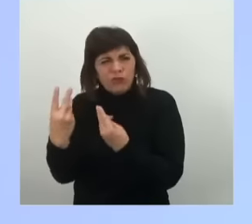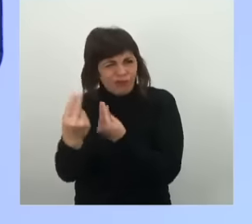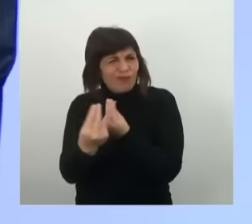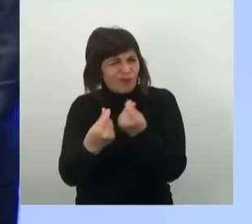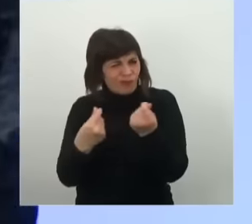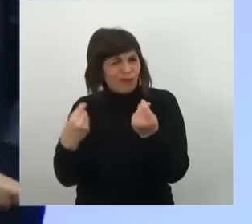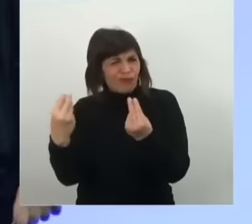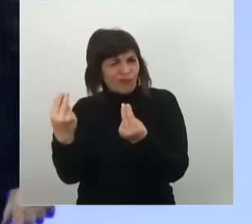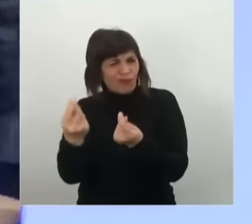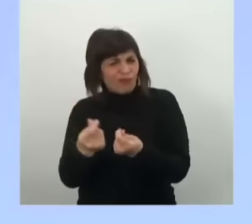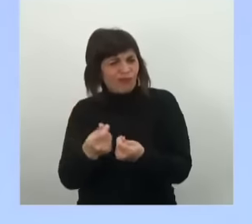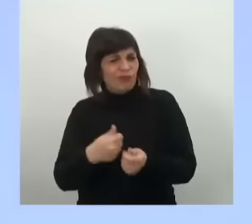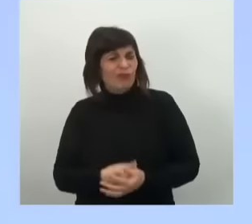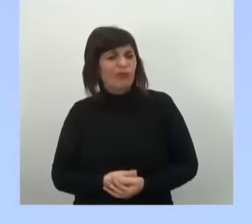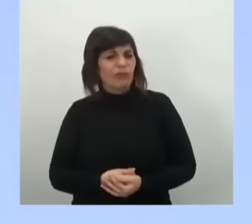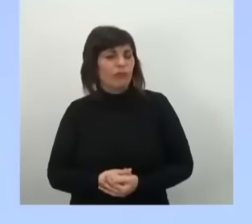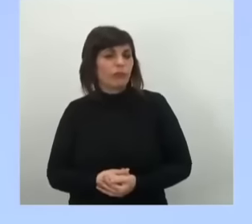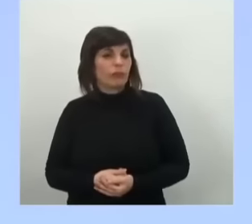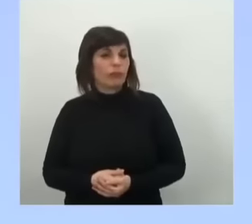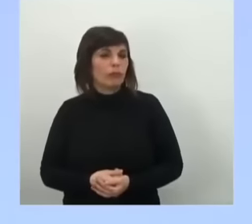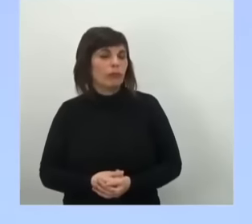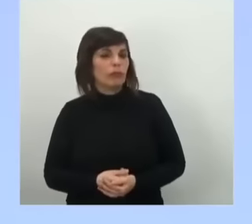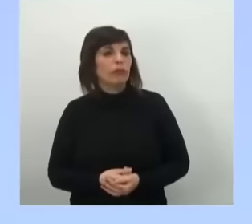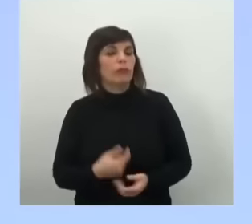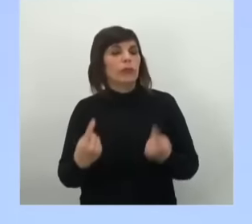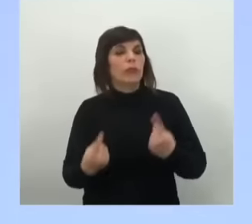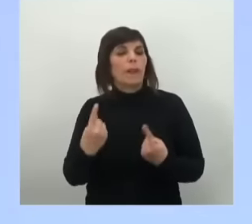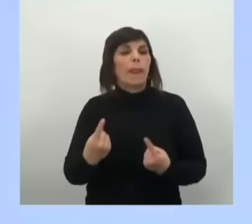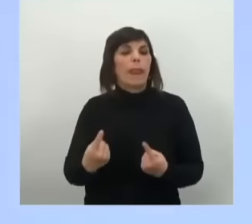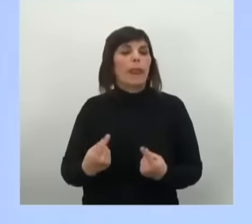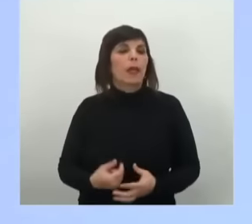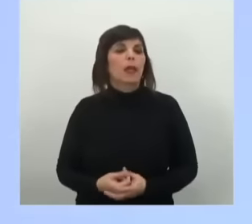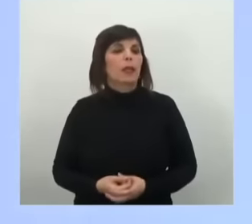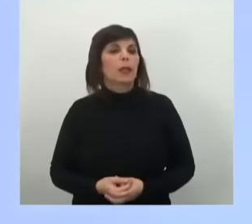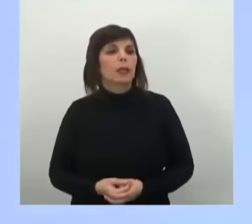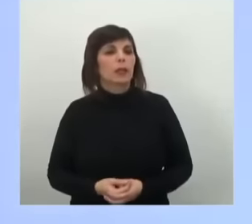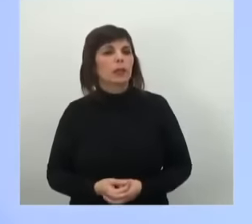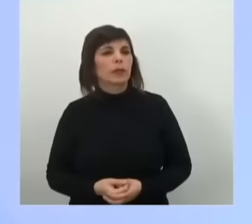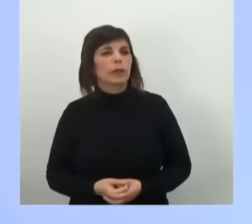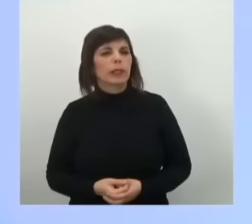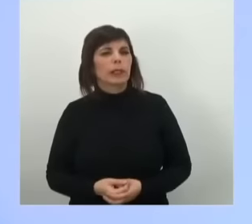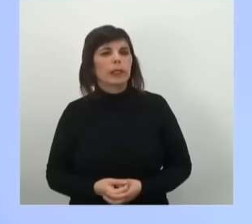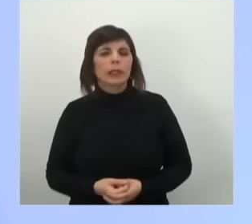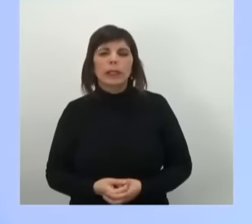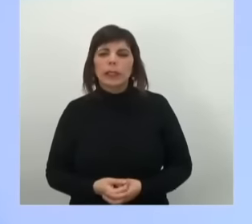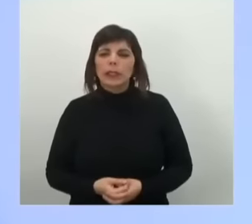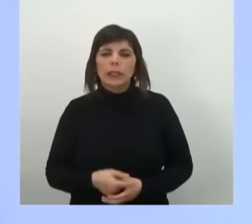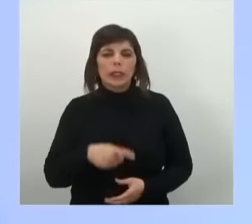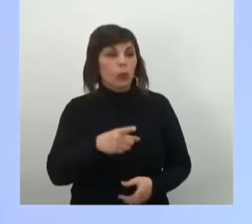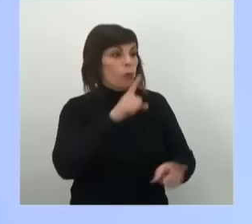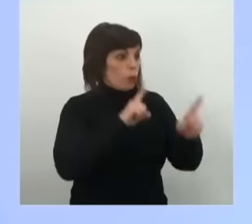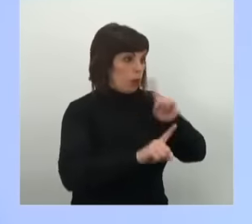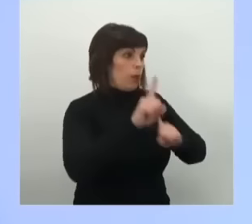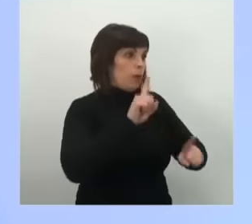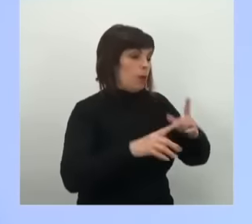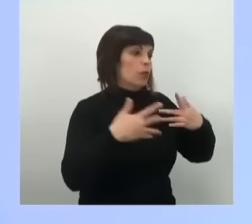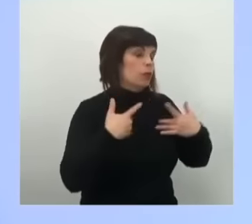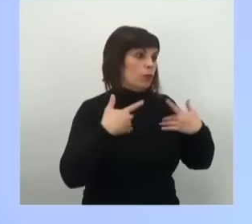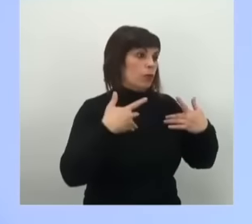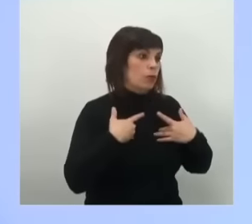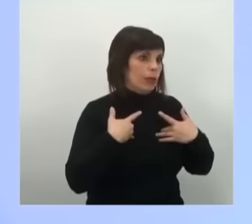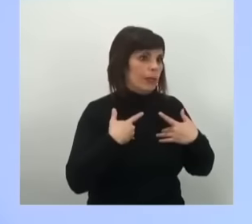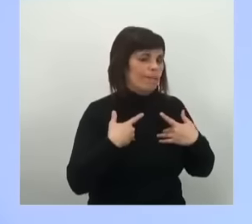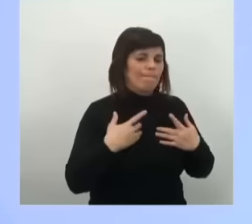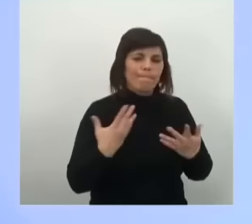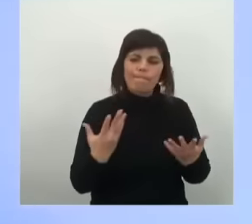mal y algunas veces tú lo has pasado muchas veces pero dice Pero esta vez algo está mal por qué Porque detrás